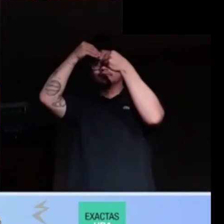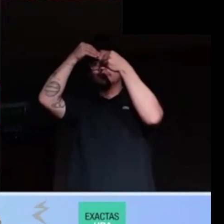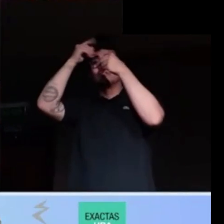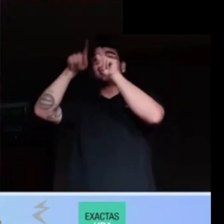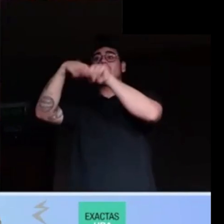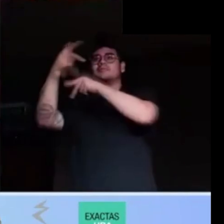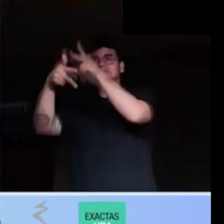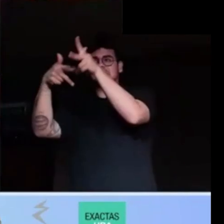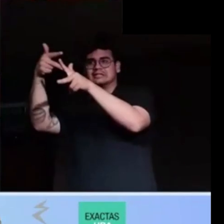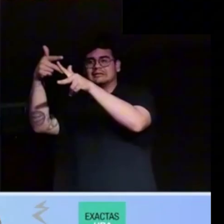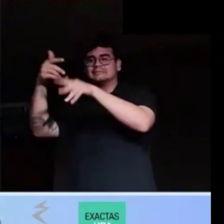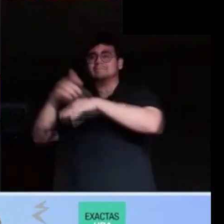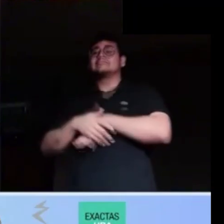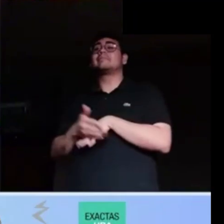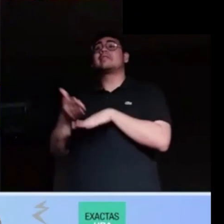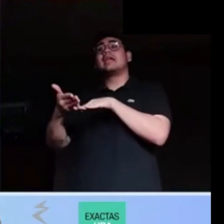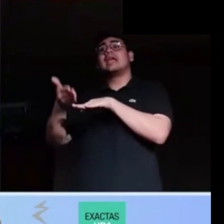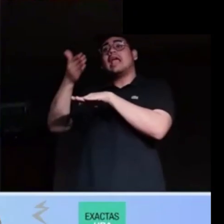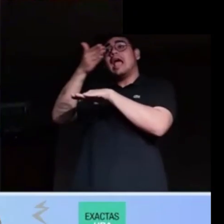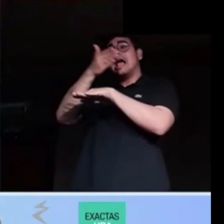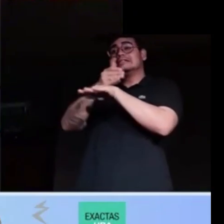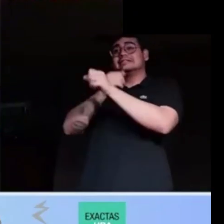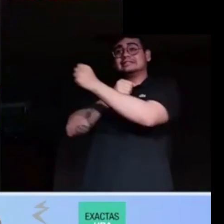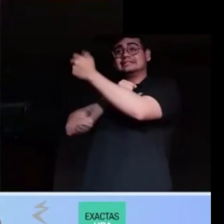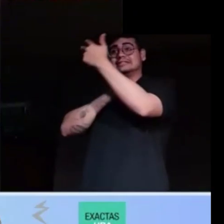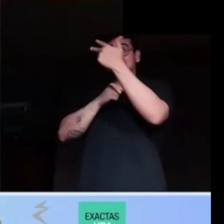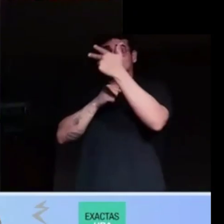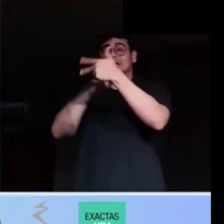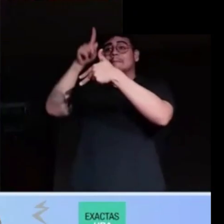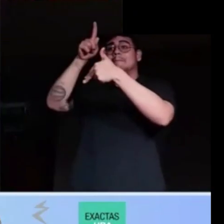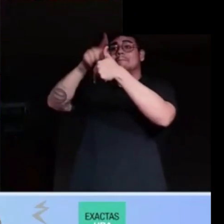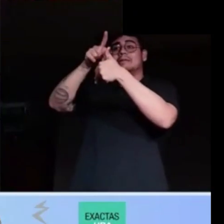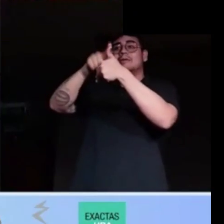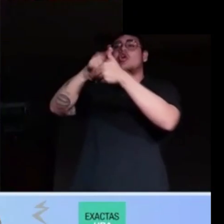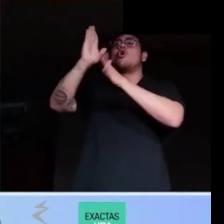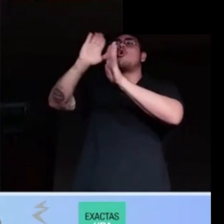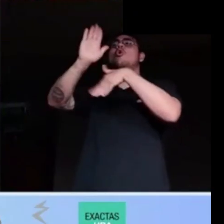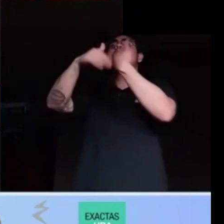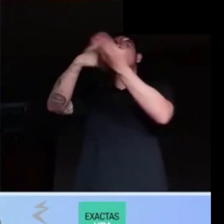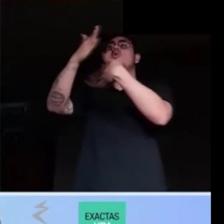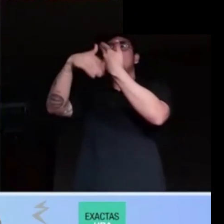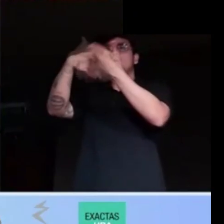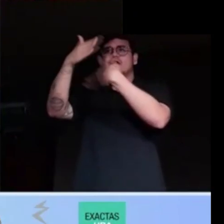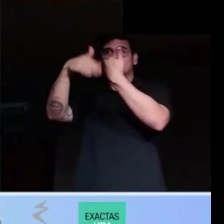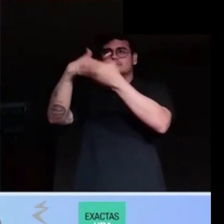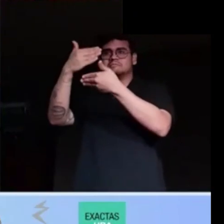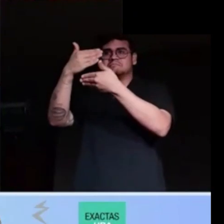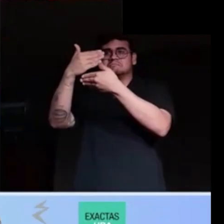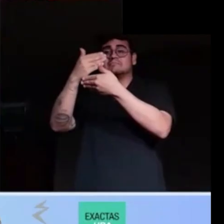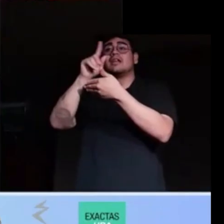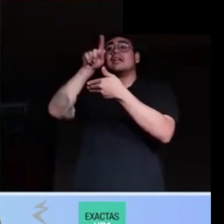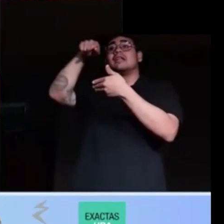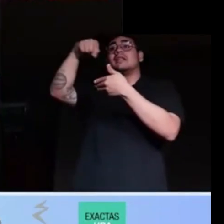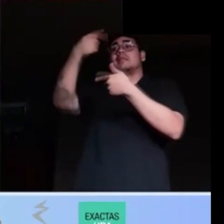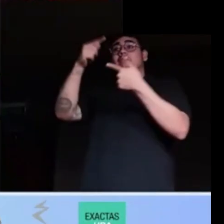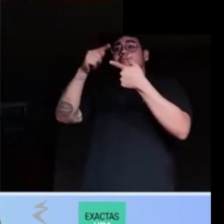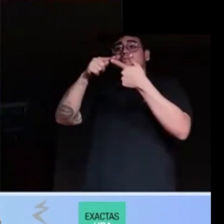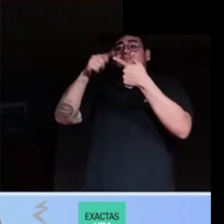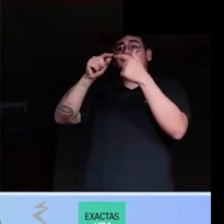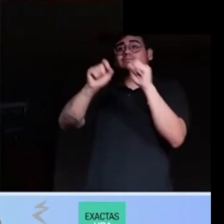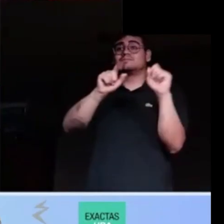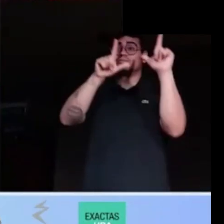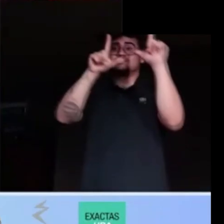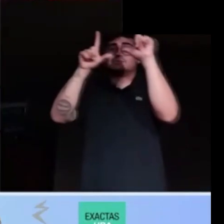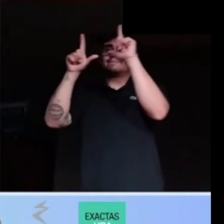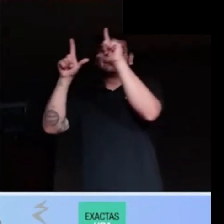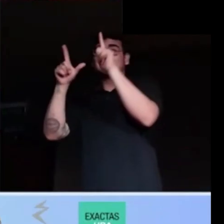Lo primero era, digamos, hacer una introducción mediante un juego. Ese juego luego lo trasladábamos a una representación, que es lo que hacemos justamente en